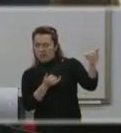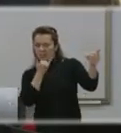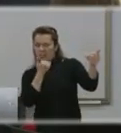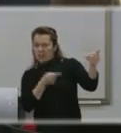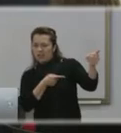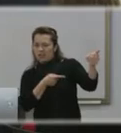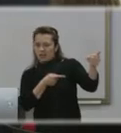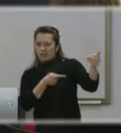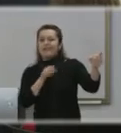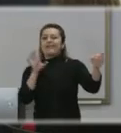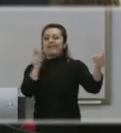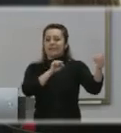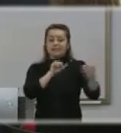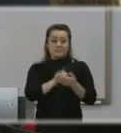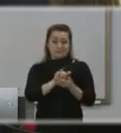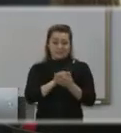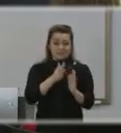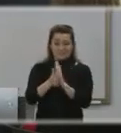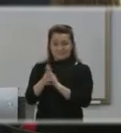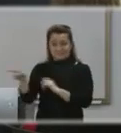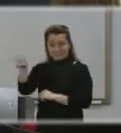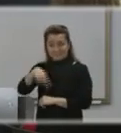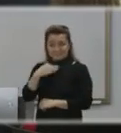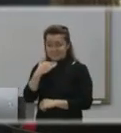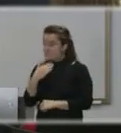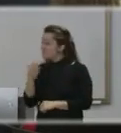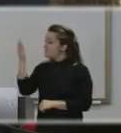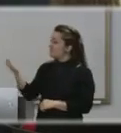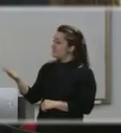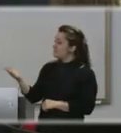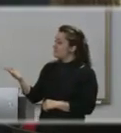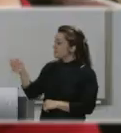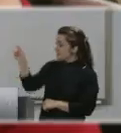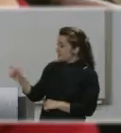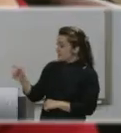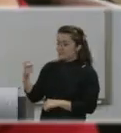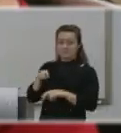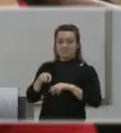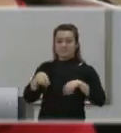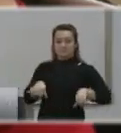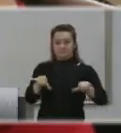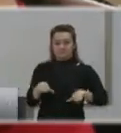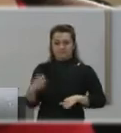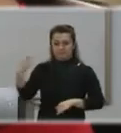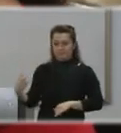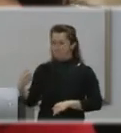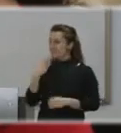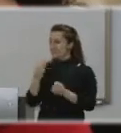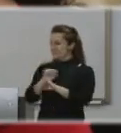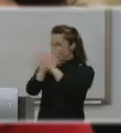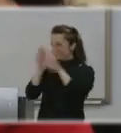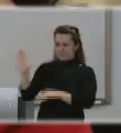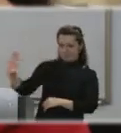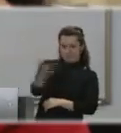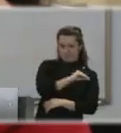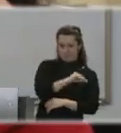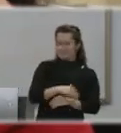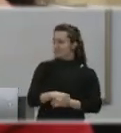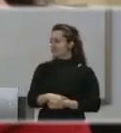como, el mismo mensaje no se recibe. Yo digo que, buenas tardes para todos.